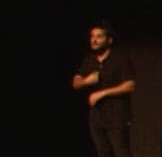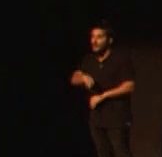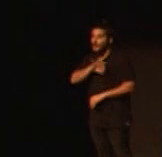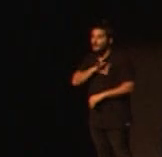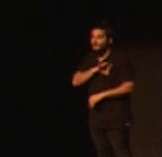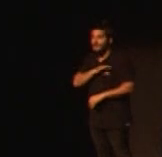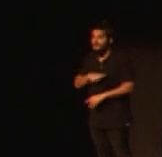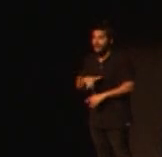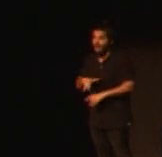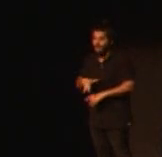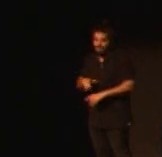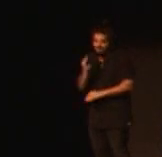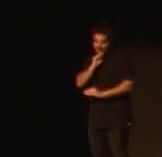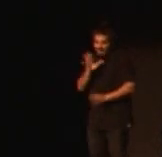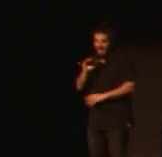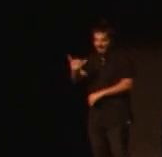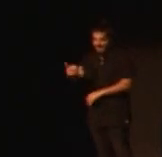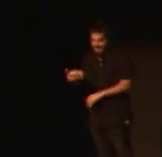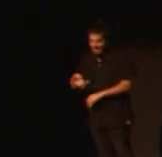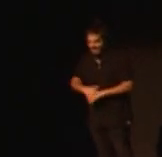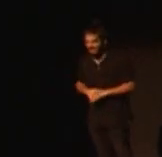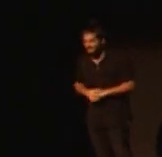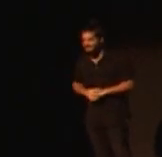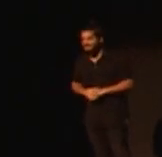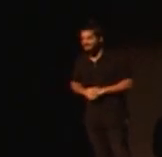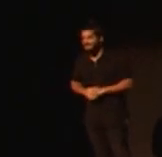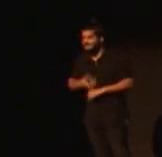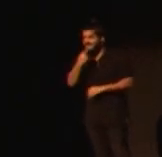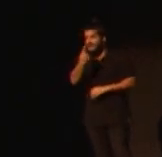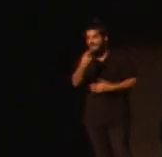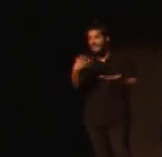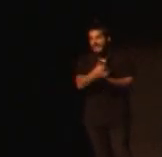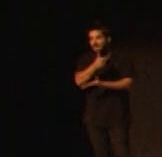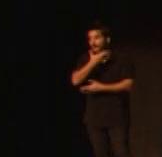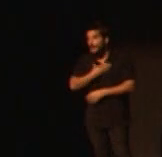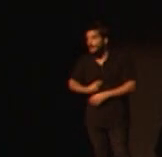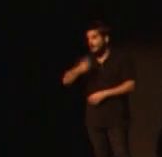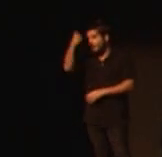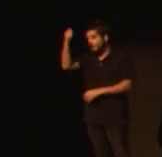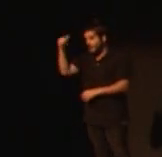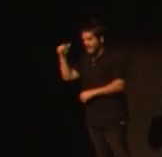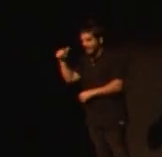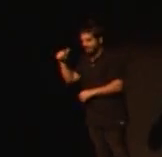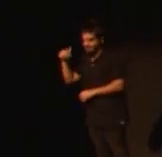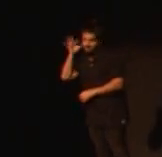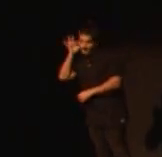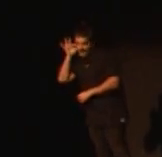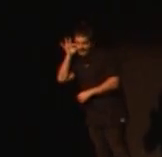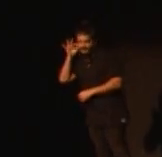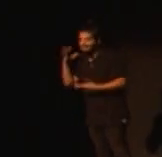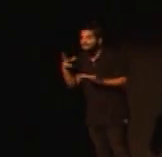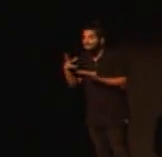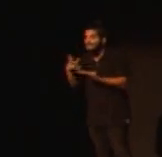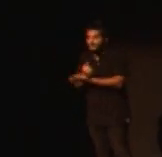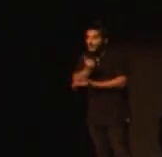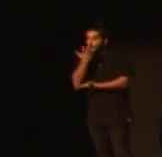premio gordo. Todos, muchos de vosotros, murcianos, la conocéis, y todavía tiene la humildad cuando la miras a los